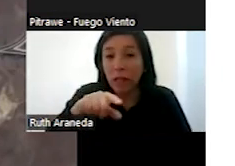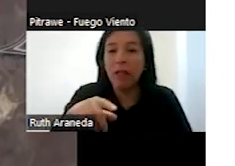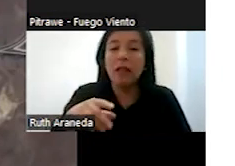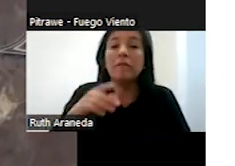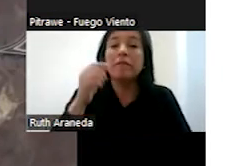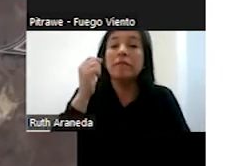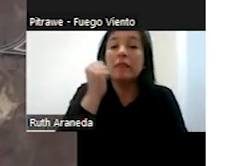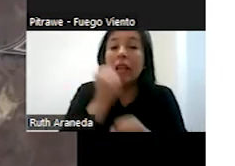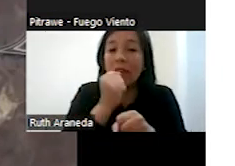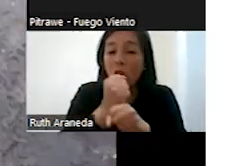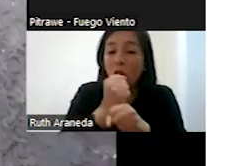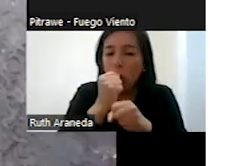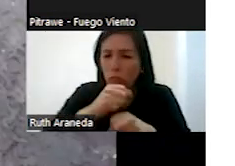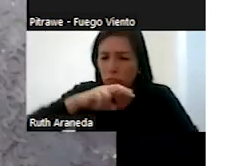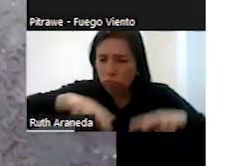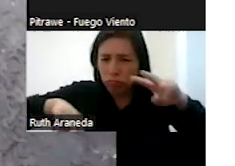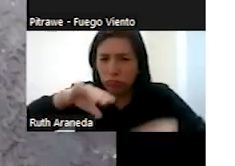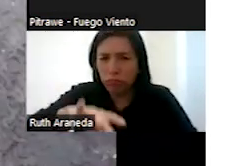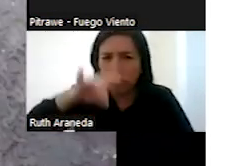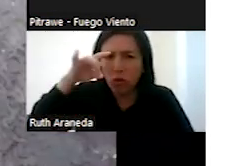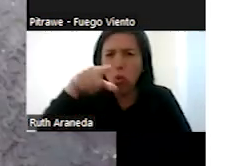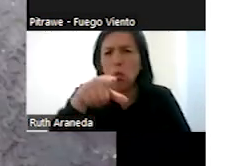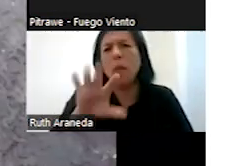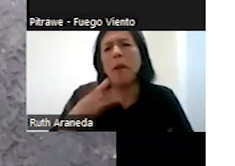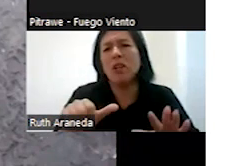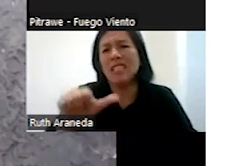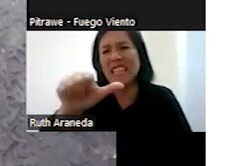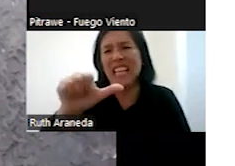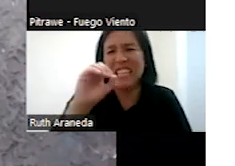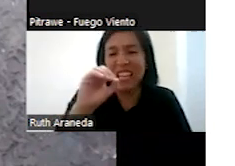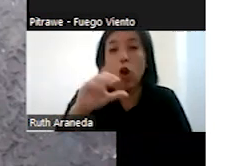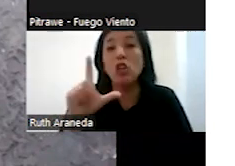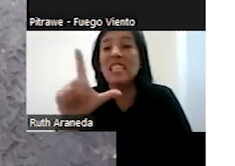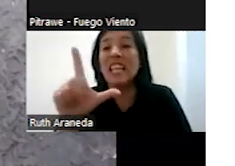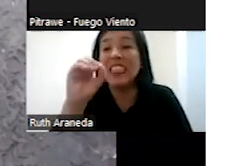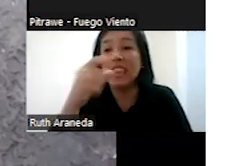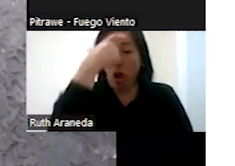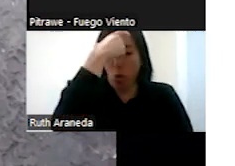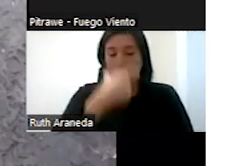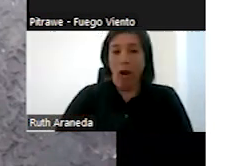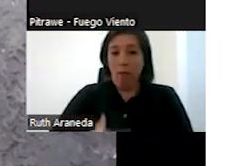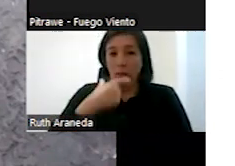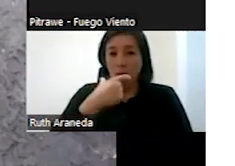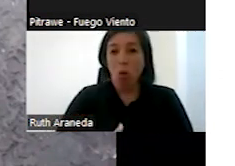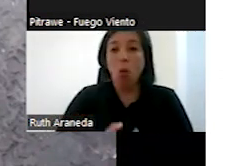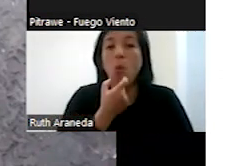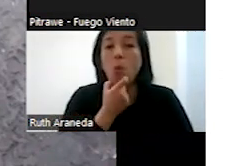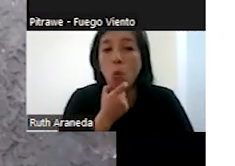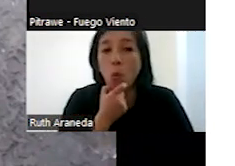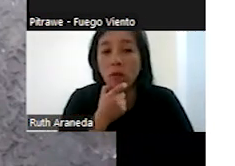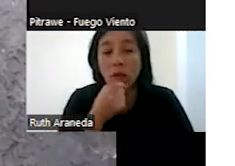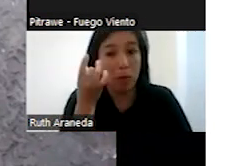alfarero temprano. Y ahí se encontraron más de 60, casi 70 esqueletos. Mira, estoy mostrando solo